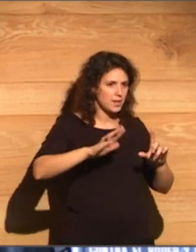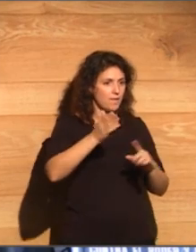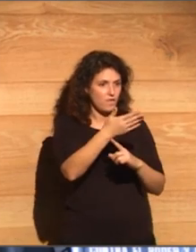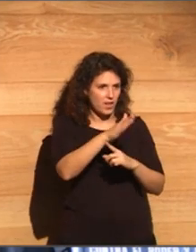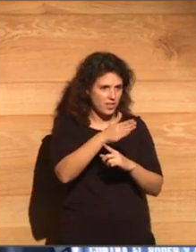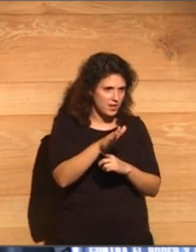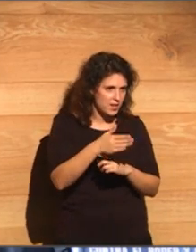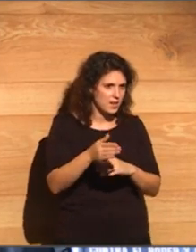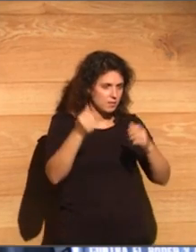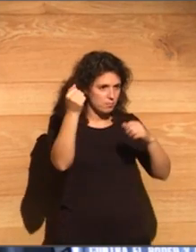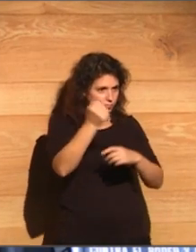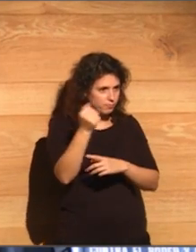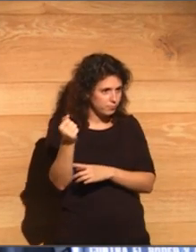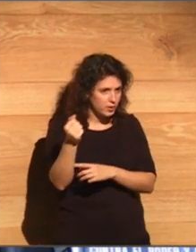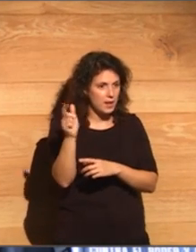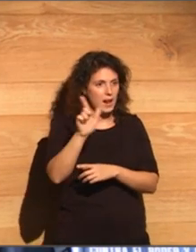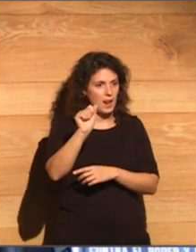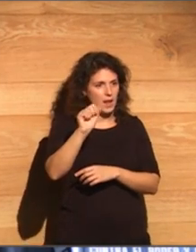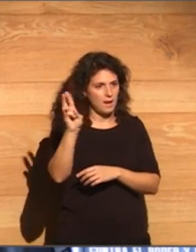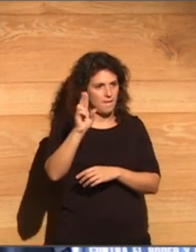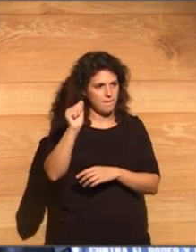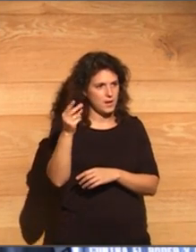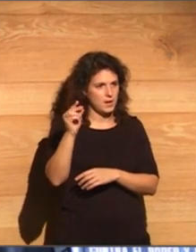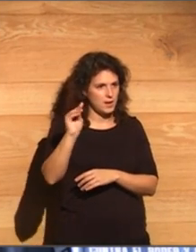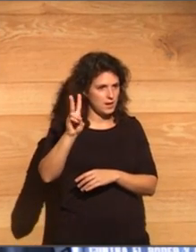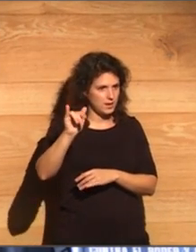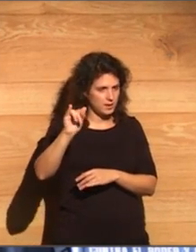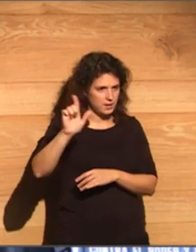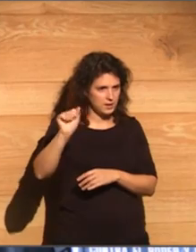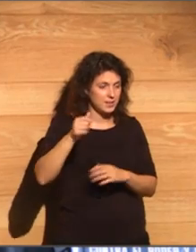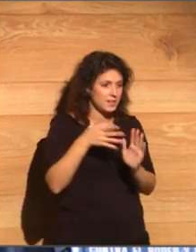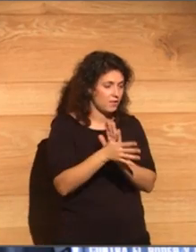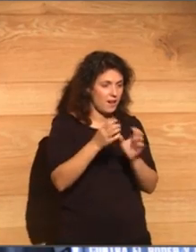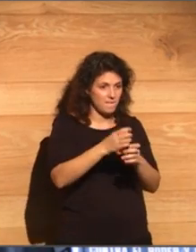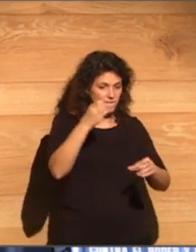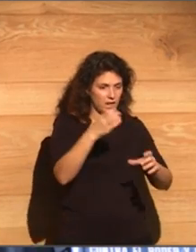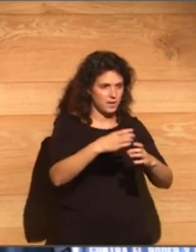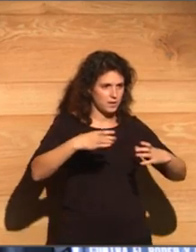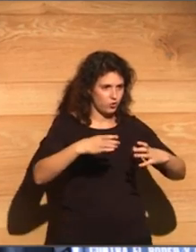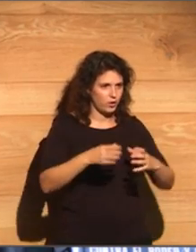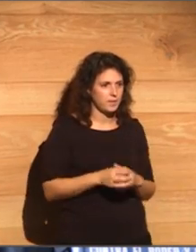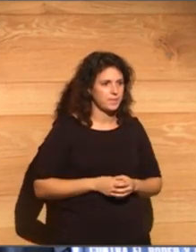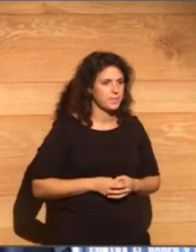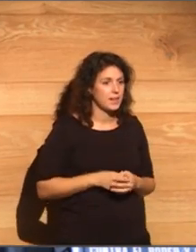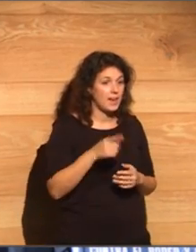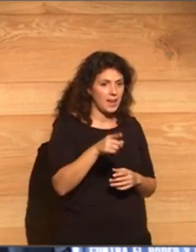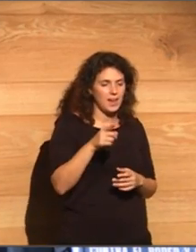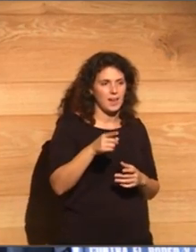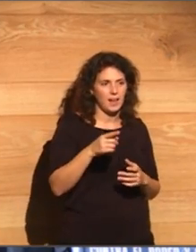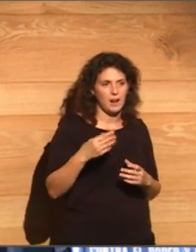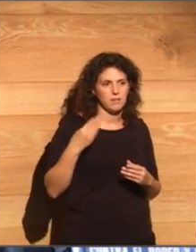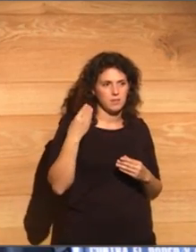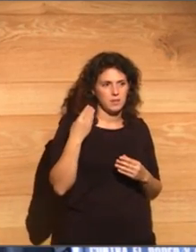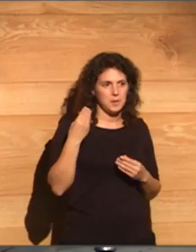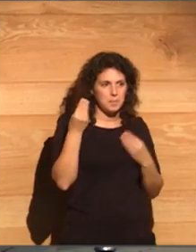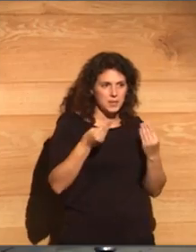con... Pero es un poco brocha gorda, ¿no? Es lo único que no me gusta de la peli. Claro, es la brocha gorda final. Él mismo se quejaba ya. Se quejaba de sí mismo. A ver si dejo